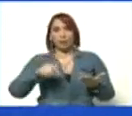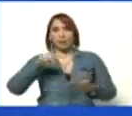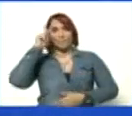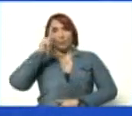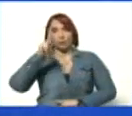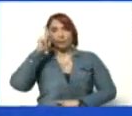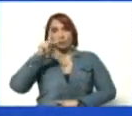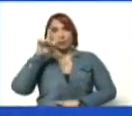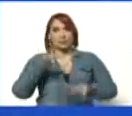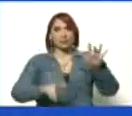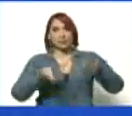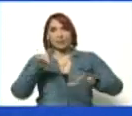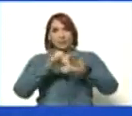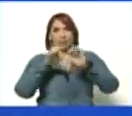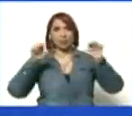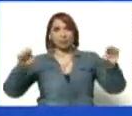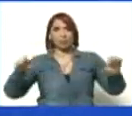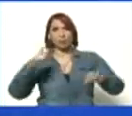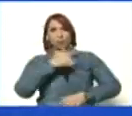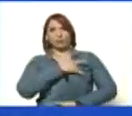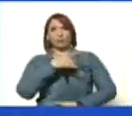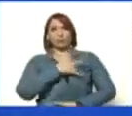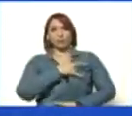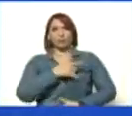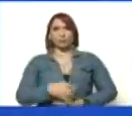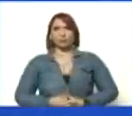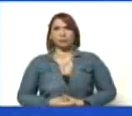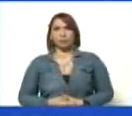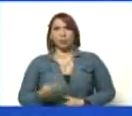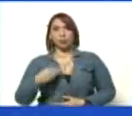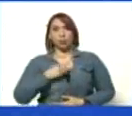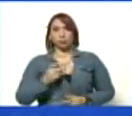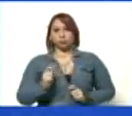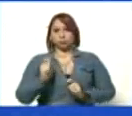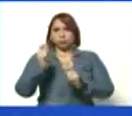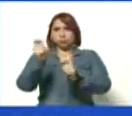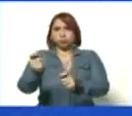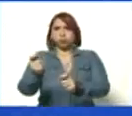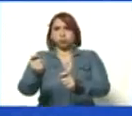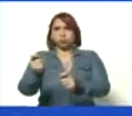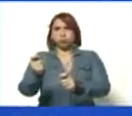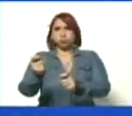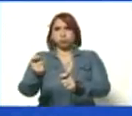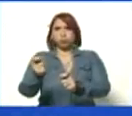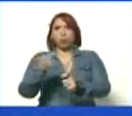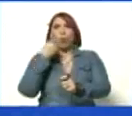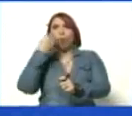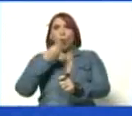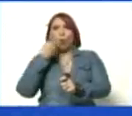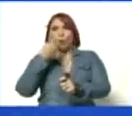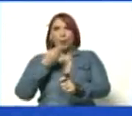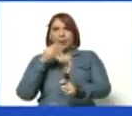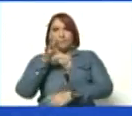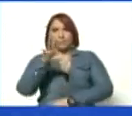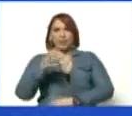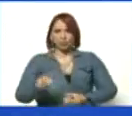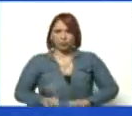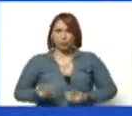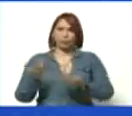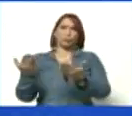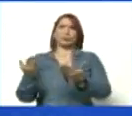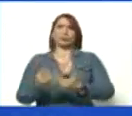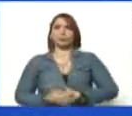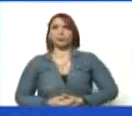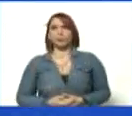como secretaria de Educación Universitaria. Profe Yugreidy, le estamos entregando a los jóvenes, le estamos entregando a los muchachos de la patria, le estamos entregando a